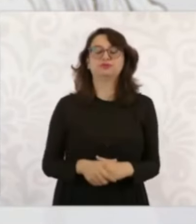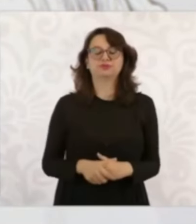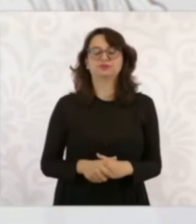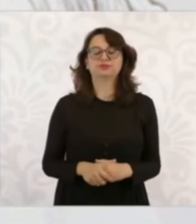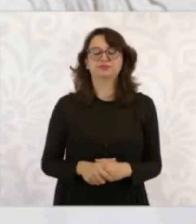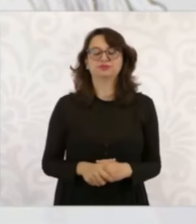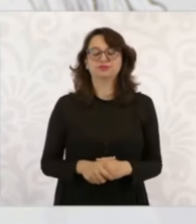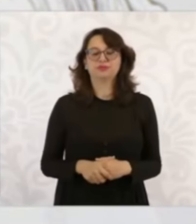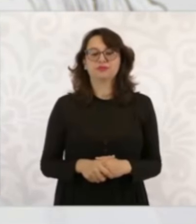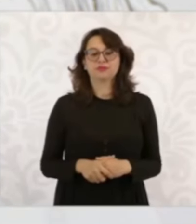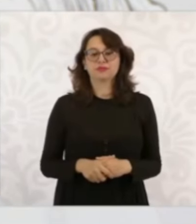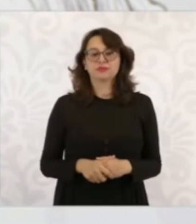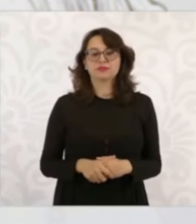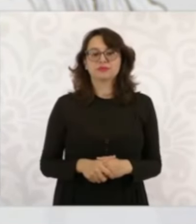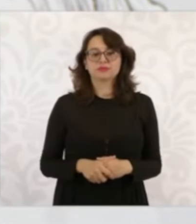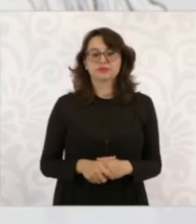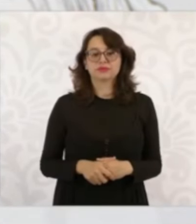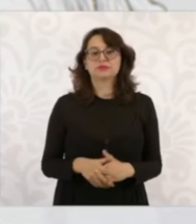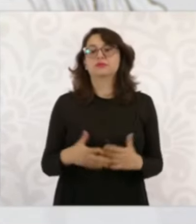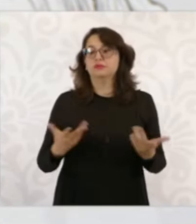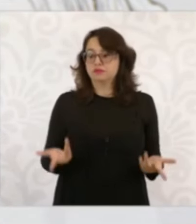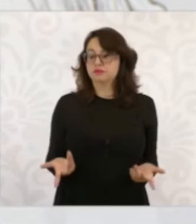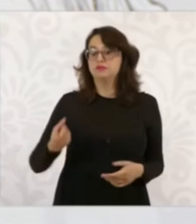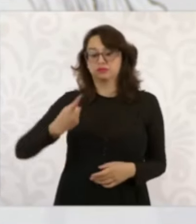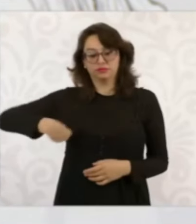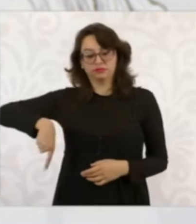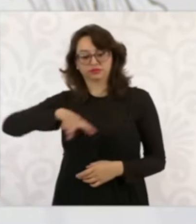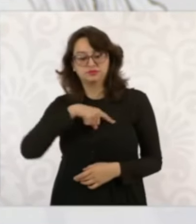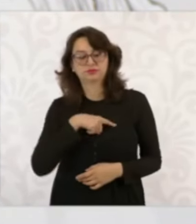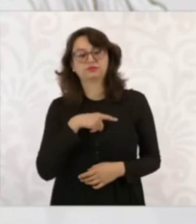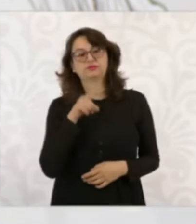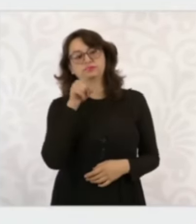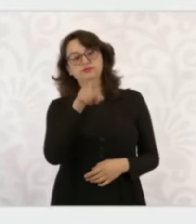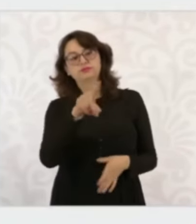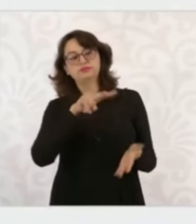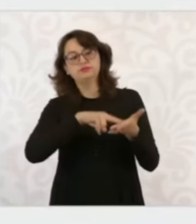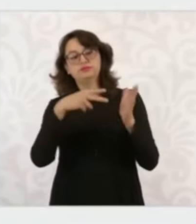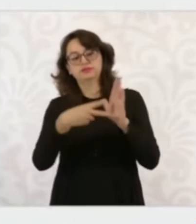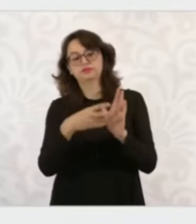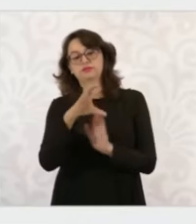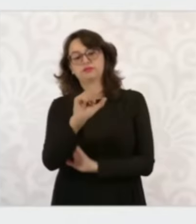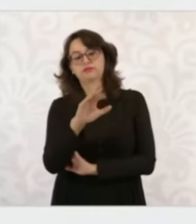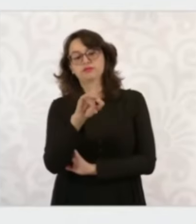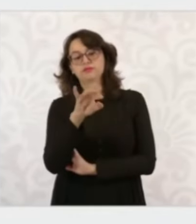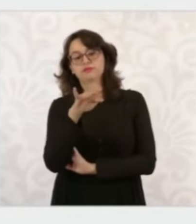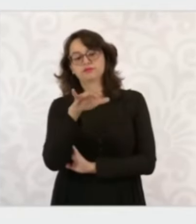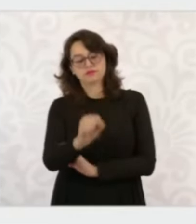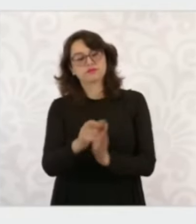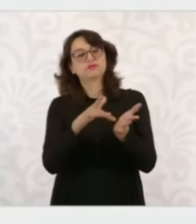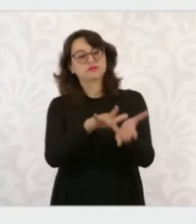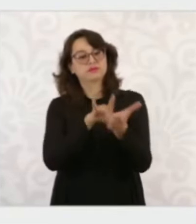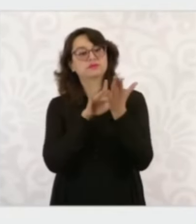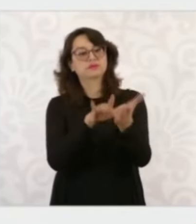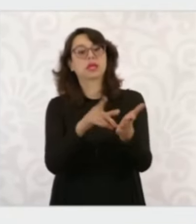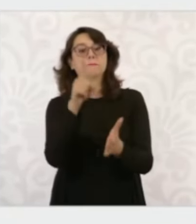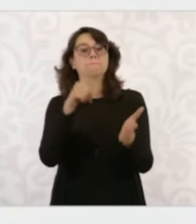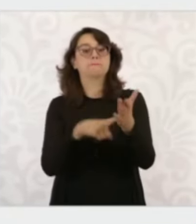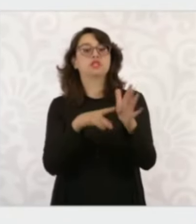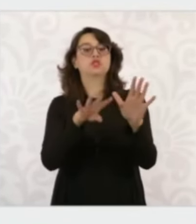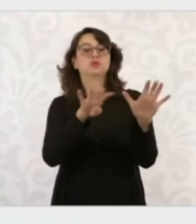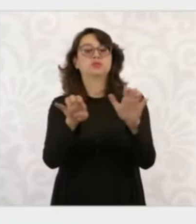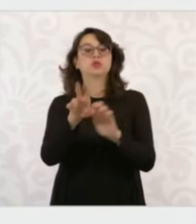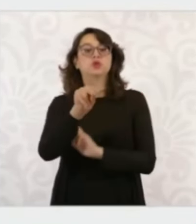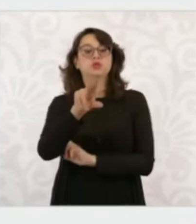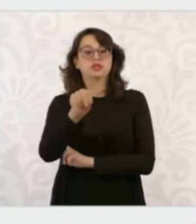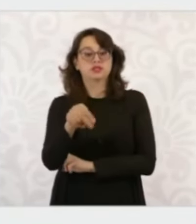de los que participamos apoyamos al ingeniero Cárdenas en el 88, que es la primera vez que hay un